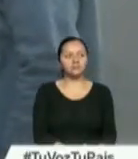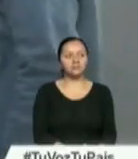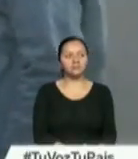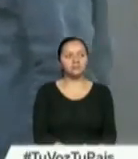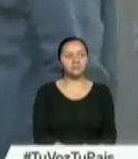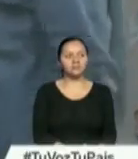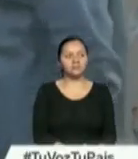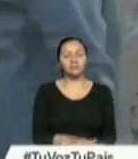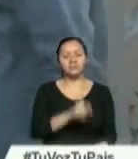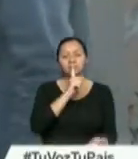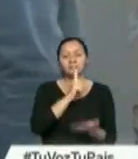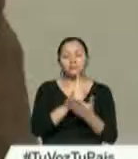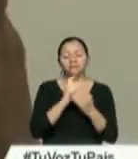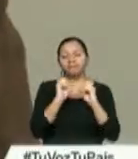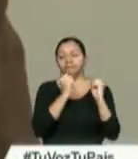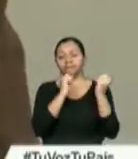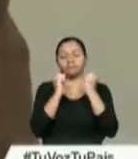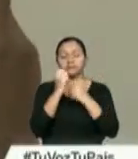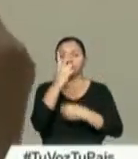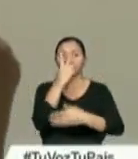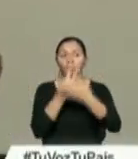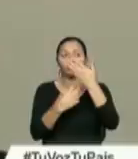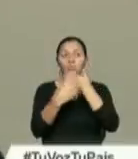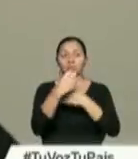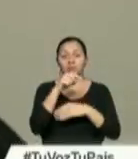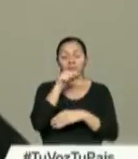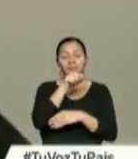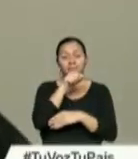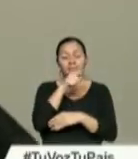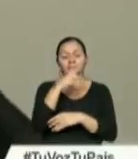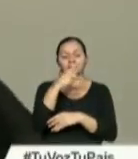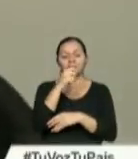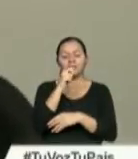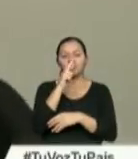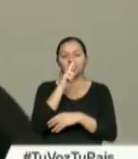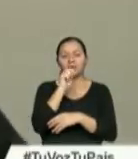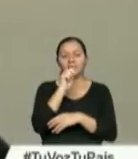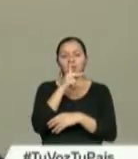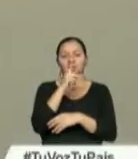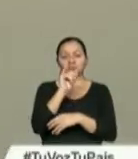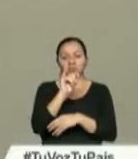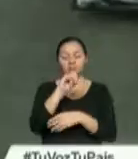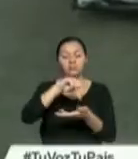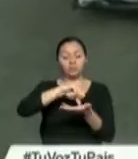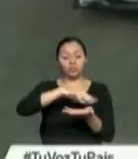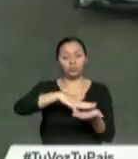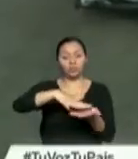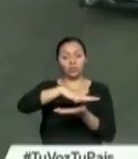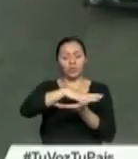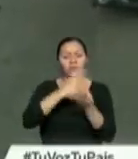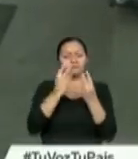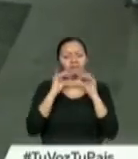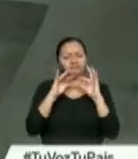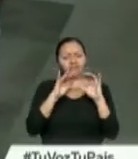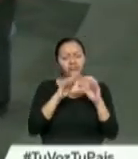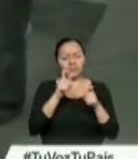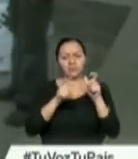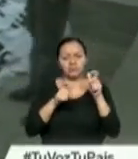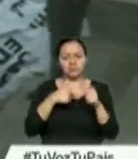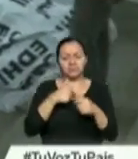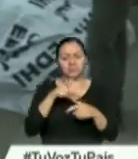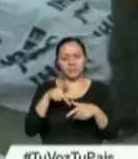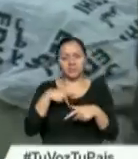Momentos de desesperación en el Hotel Regent Plaza de Karachi, la ciudad más poblada de Pakistán. Un incendio dejó al menos